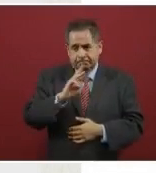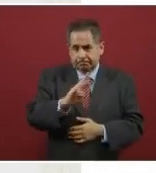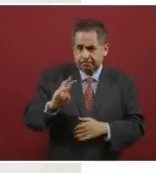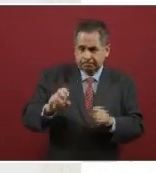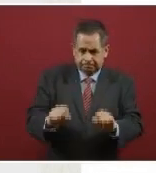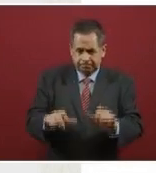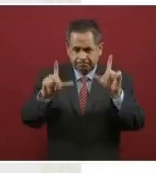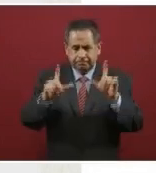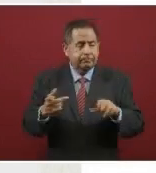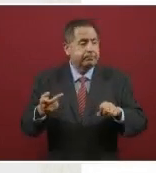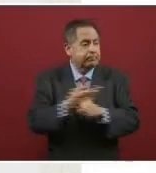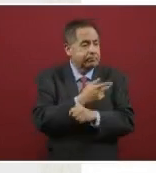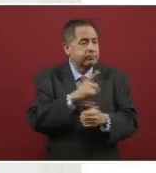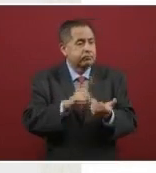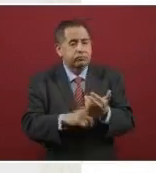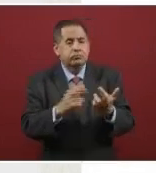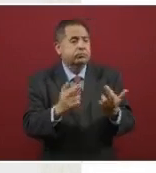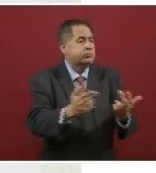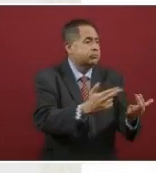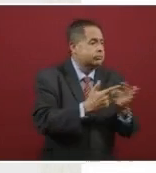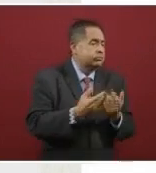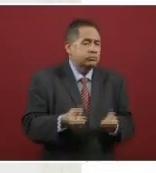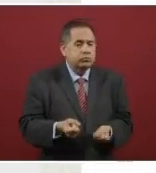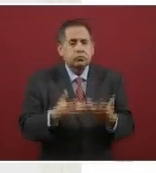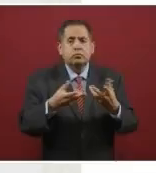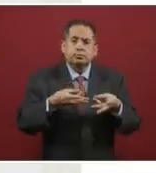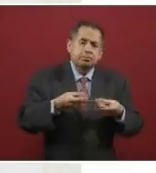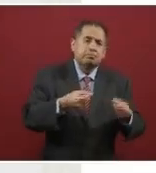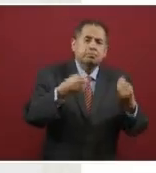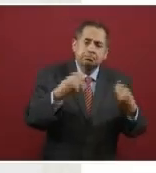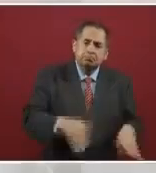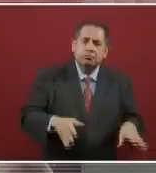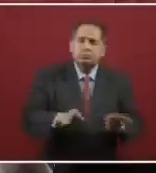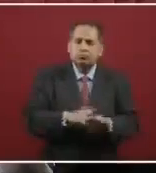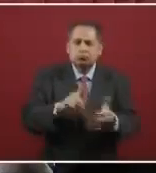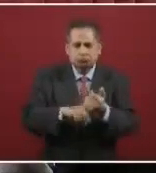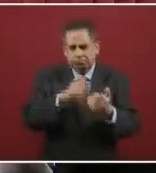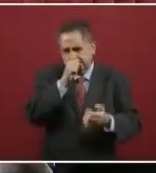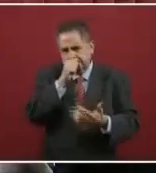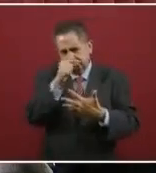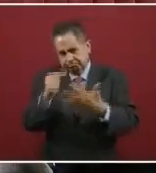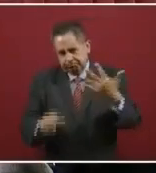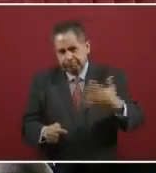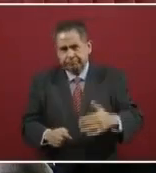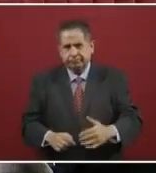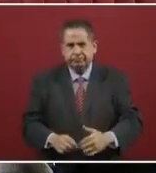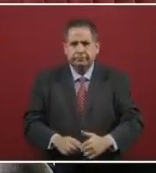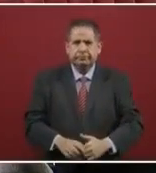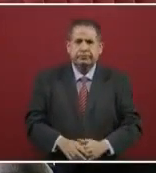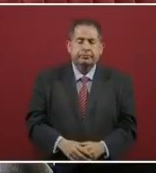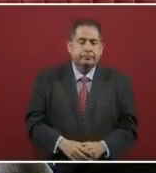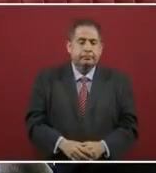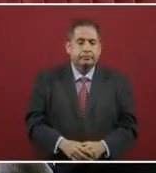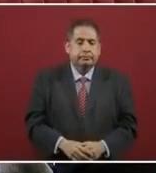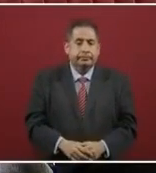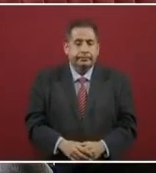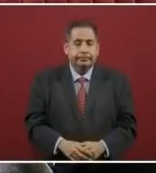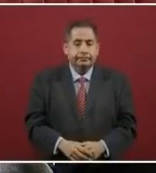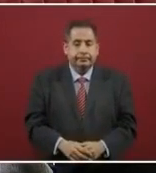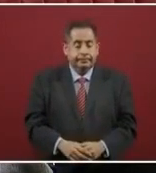de cuál fue el impacto, de cuál fue el costo, todo eso. La que sigue. Estos